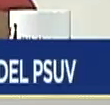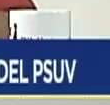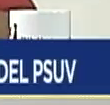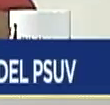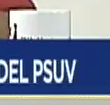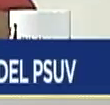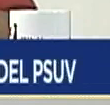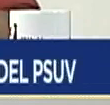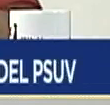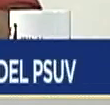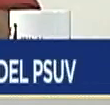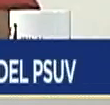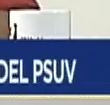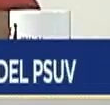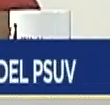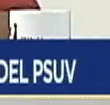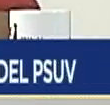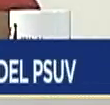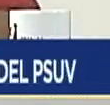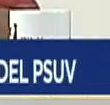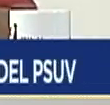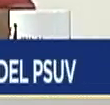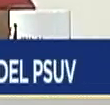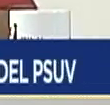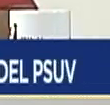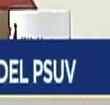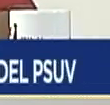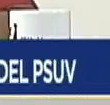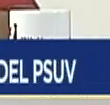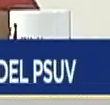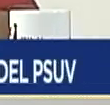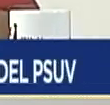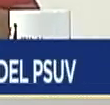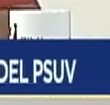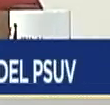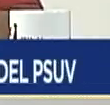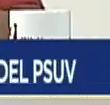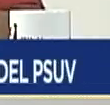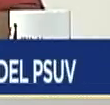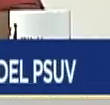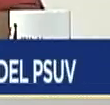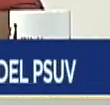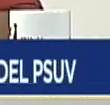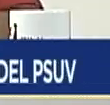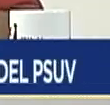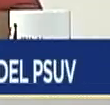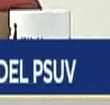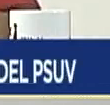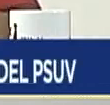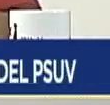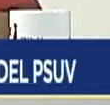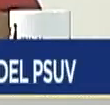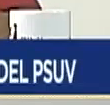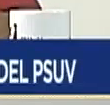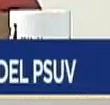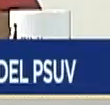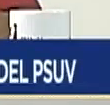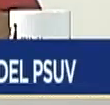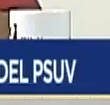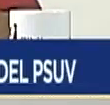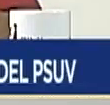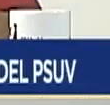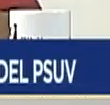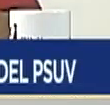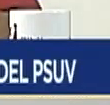un entramado para atacar a nuestro país. Eso debe ser del conocimiento de todos los venezolanos y las venezolanas.